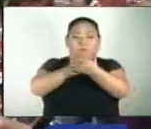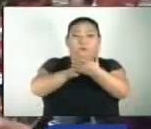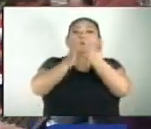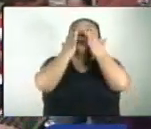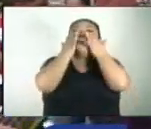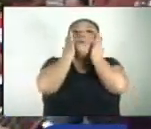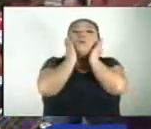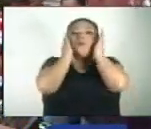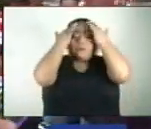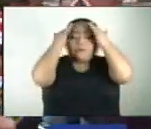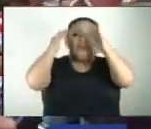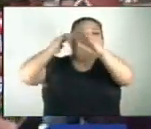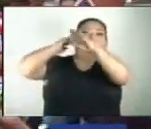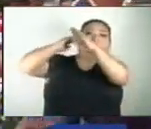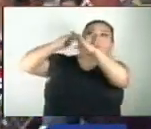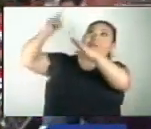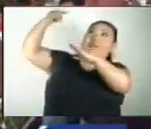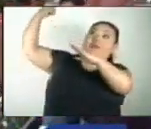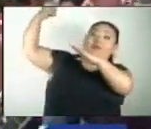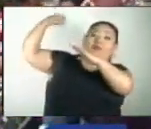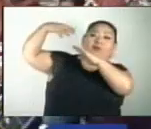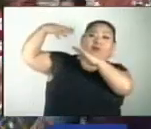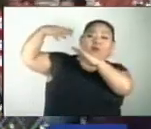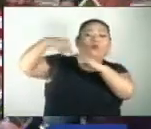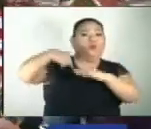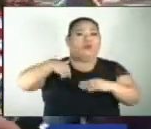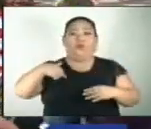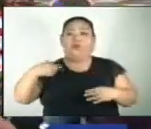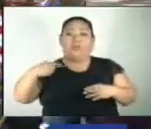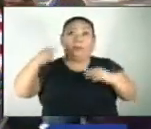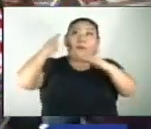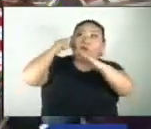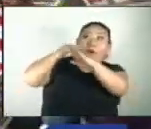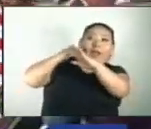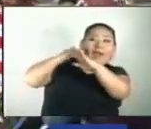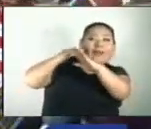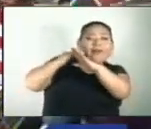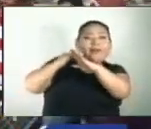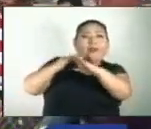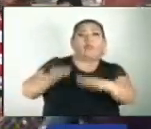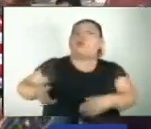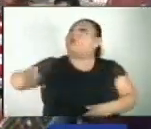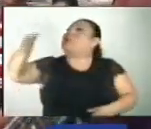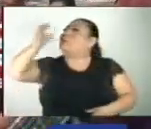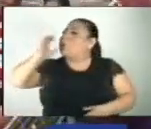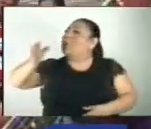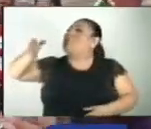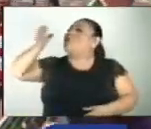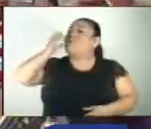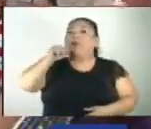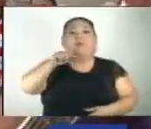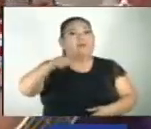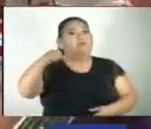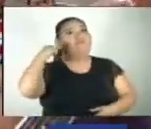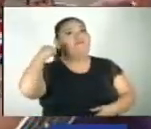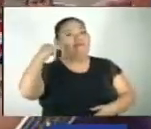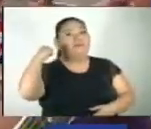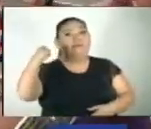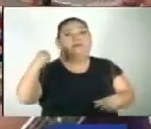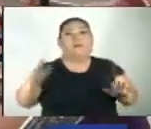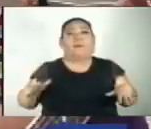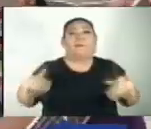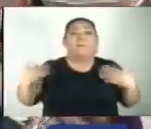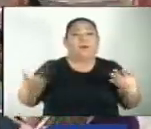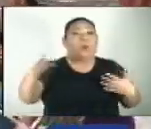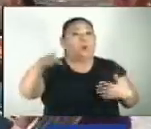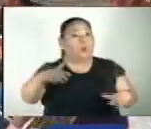para las quemaduras solares. Y siempre trato de estar bajo la sombra también y tomar mucha agua, que es lo más importante para cómo